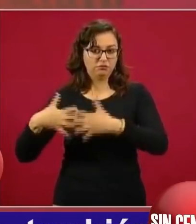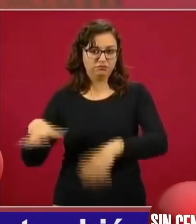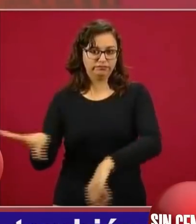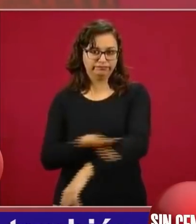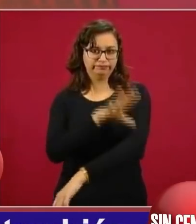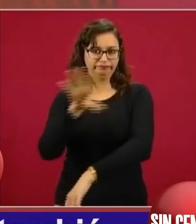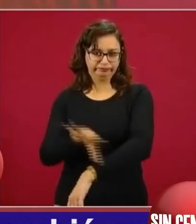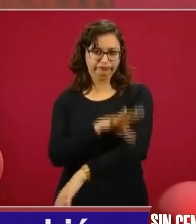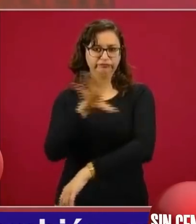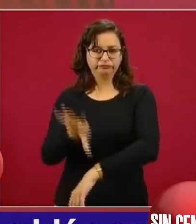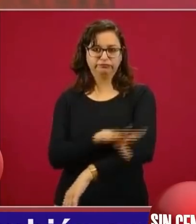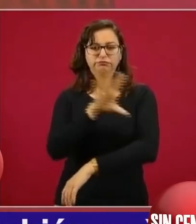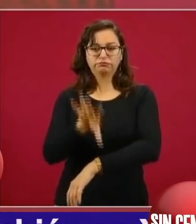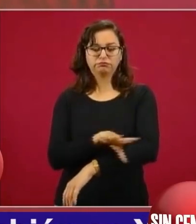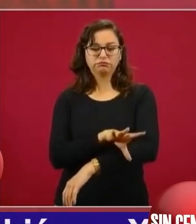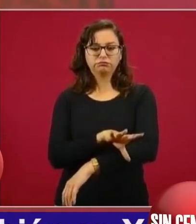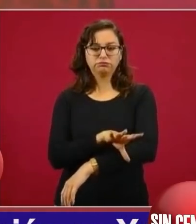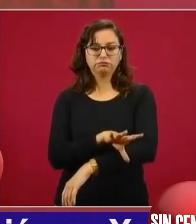puedan